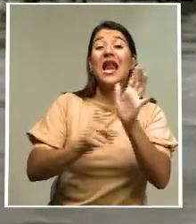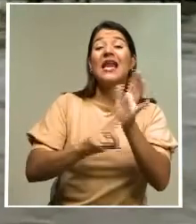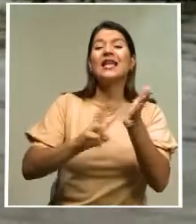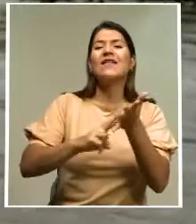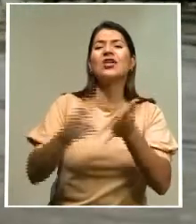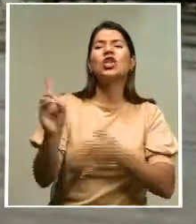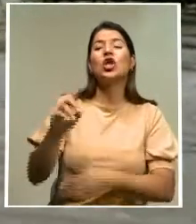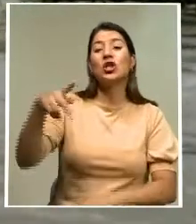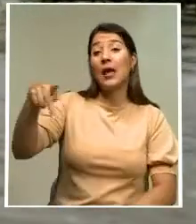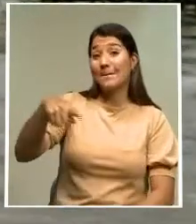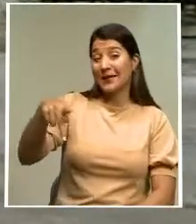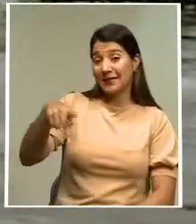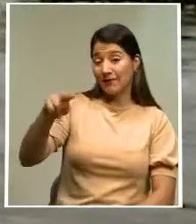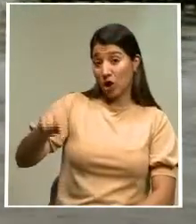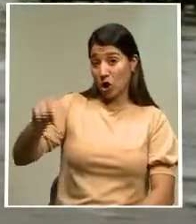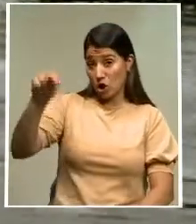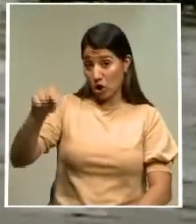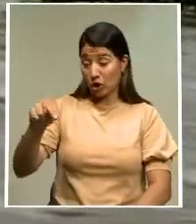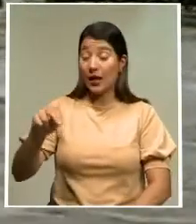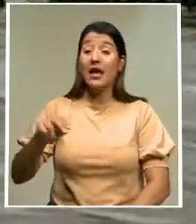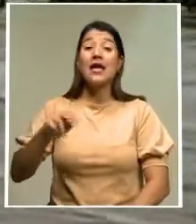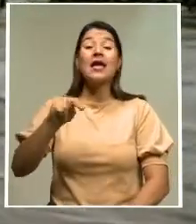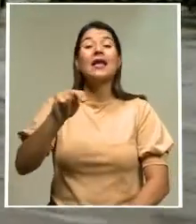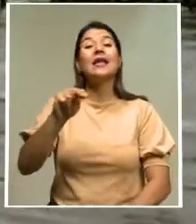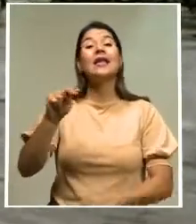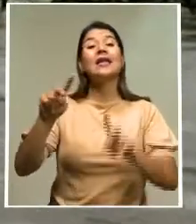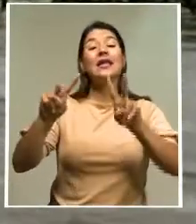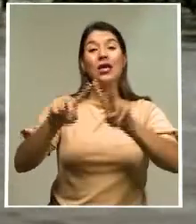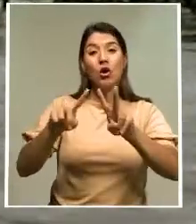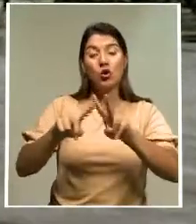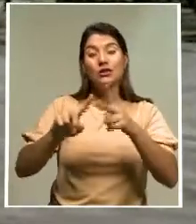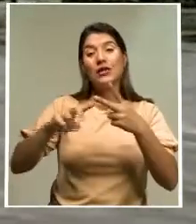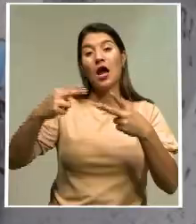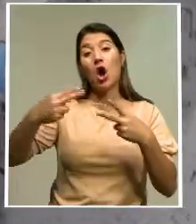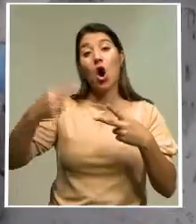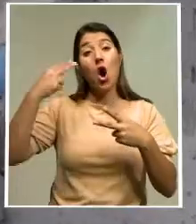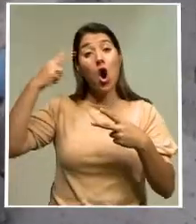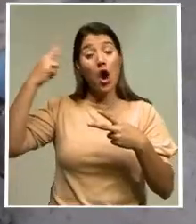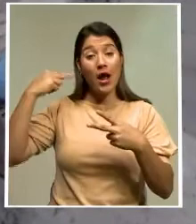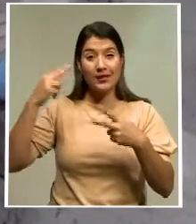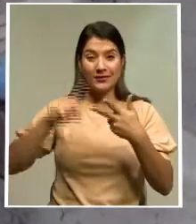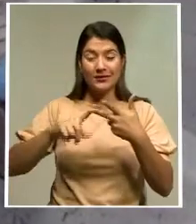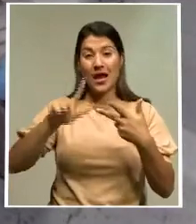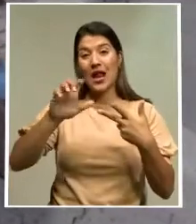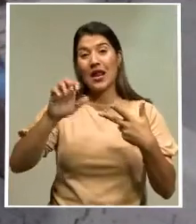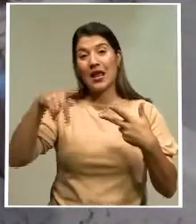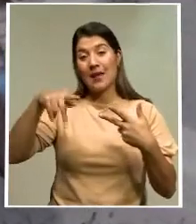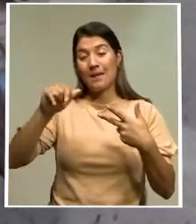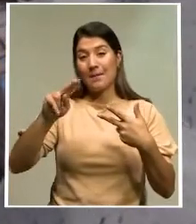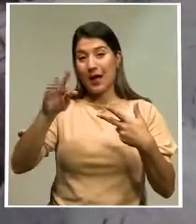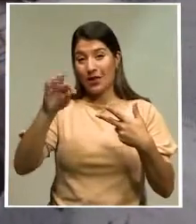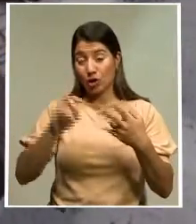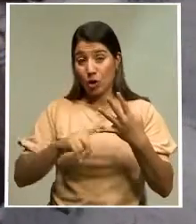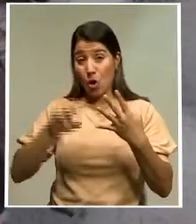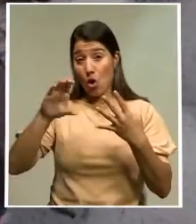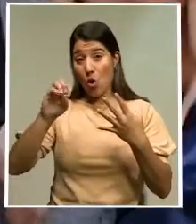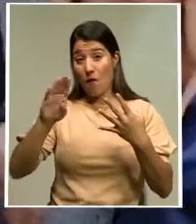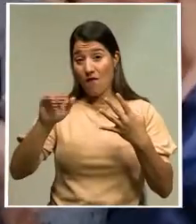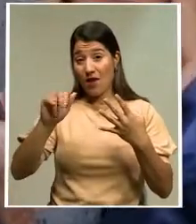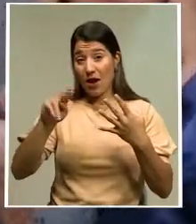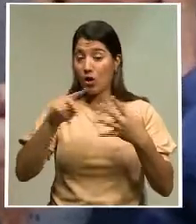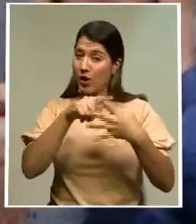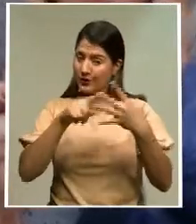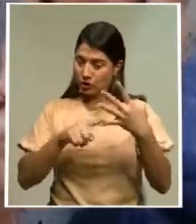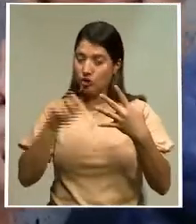Norte, con excepción de Nicoya, Ojancha, Lepanto, Nandayure, Paquera y Cóbano, que se encuentran en alerta amarilla al igual que el resto del